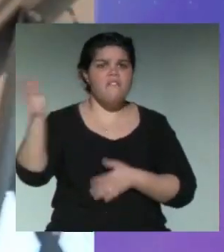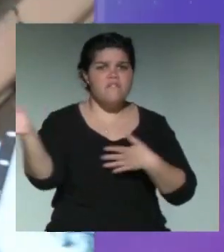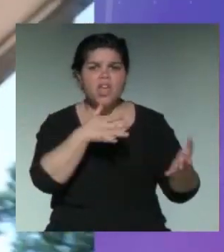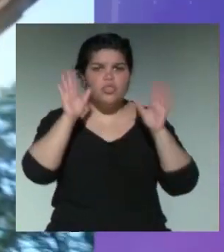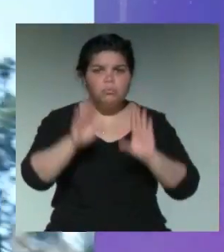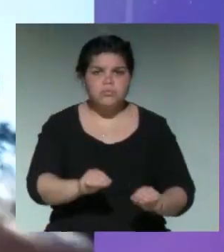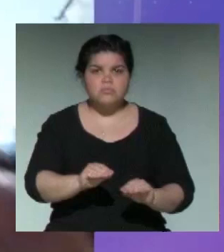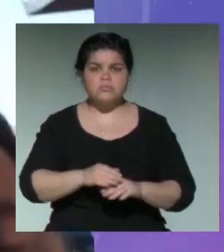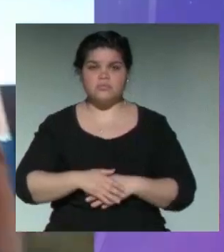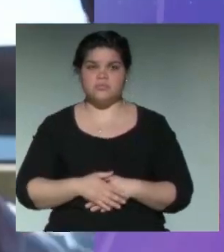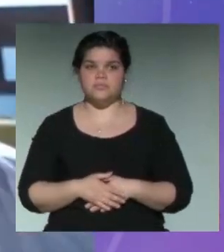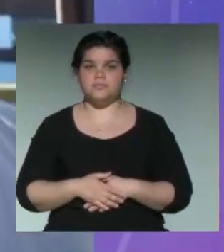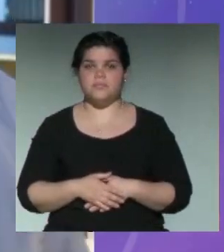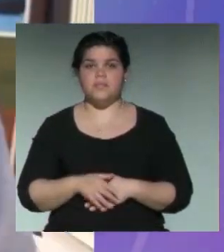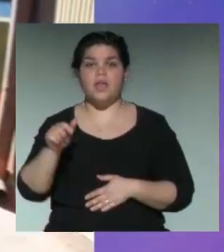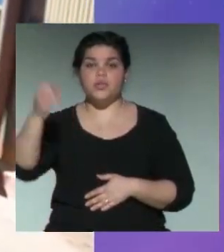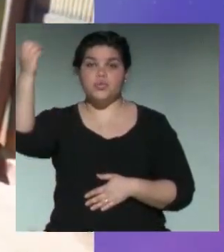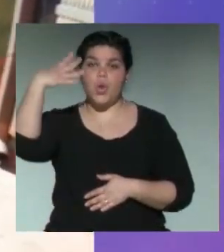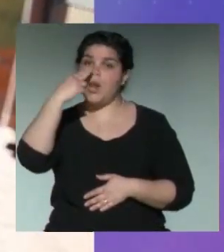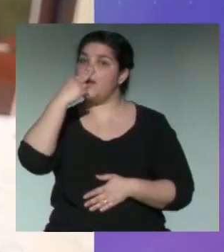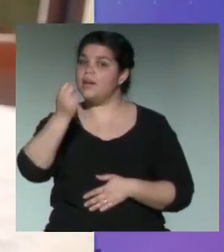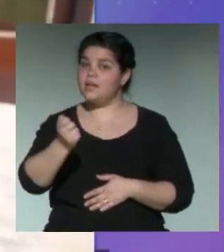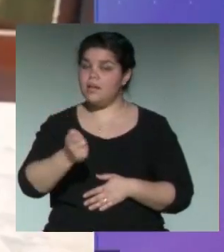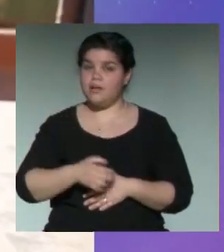momento actual de la energía solar en la Argentina